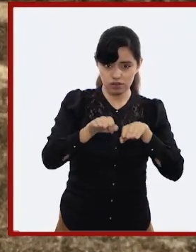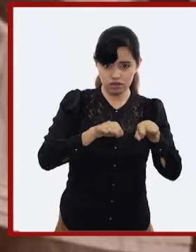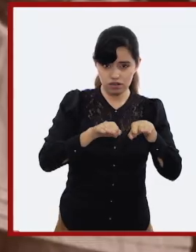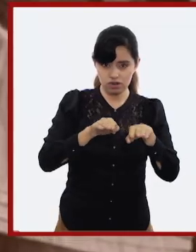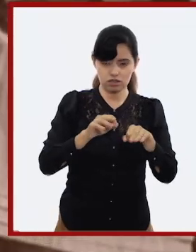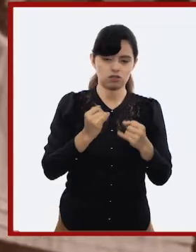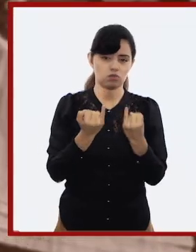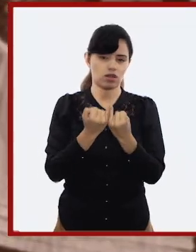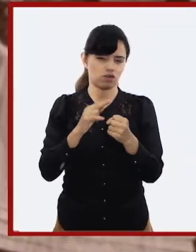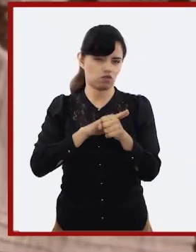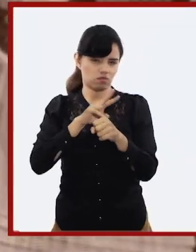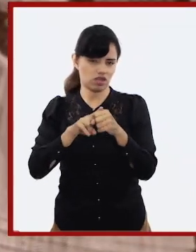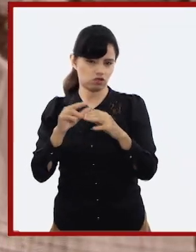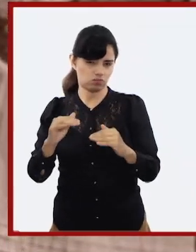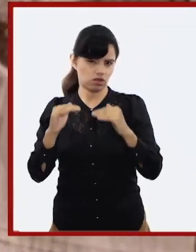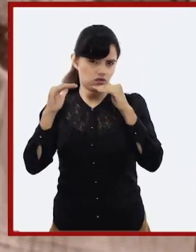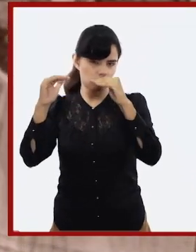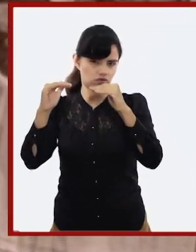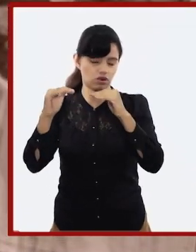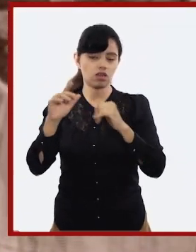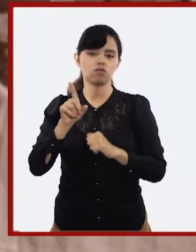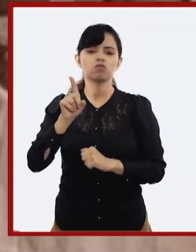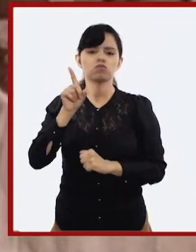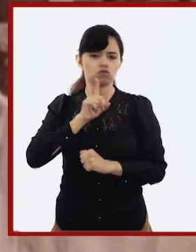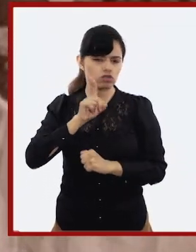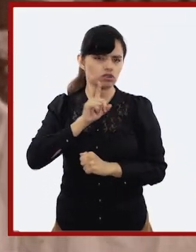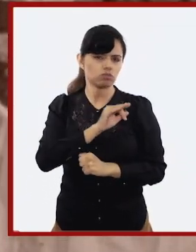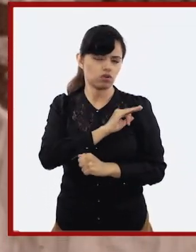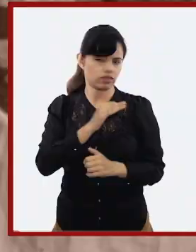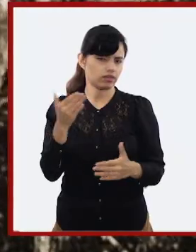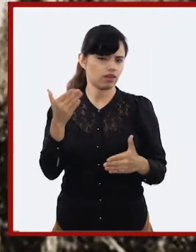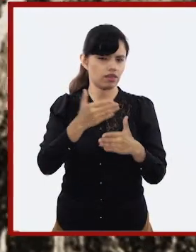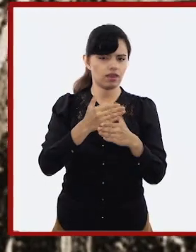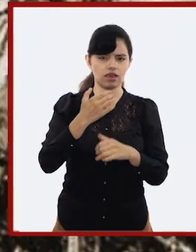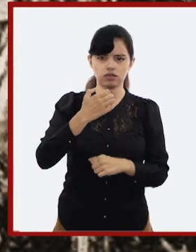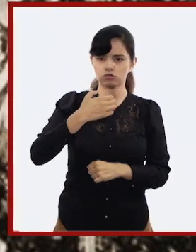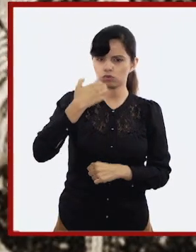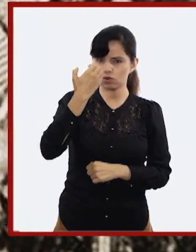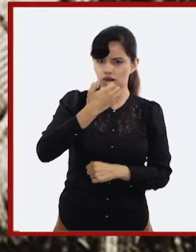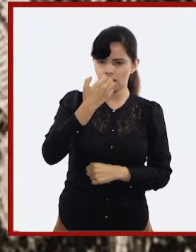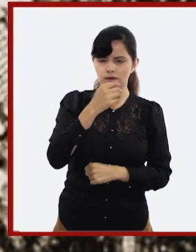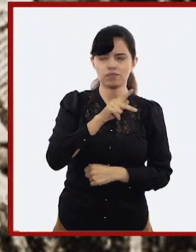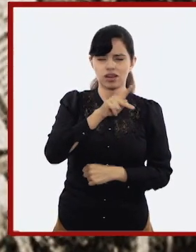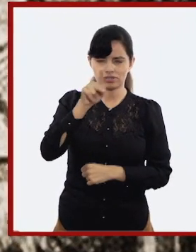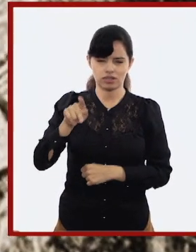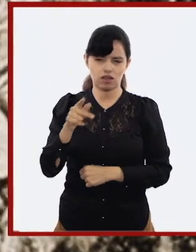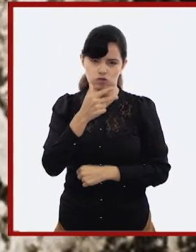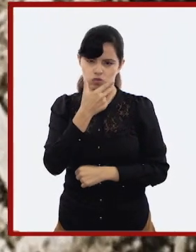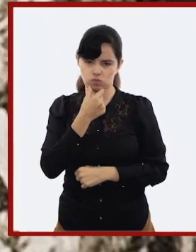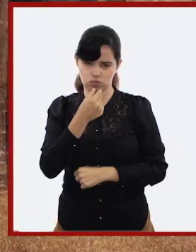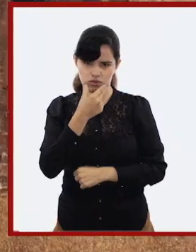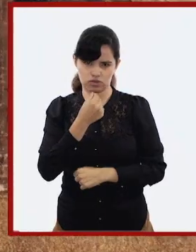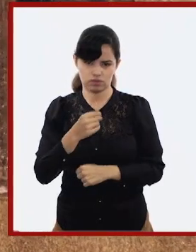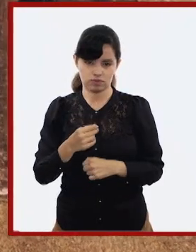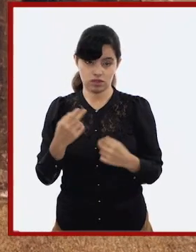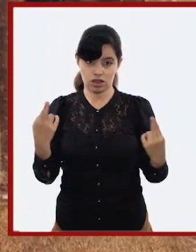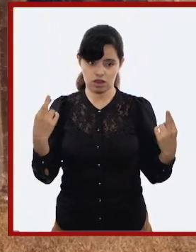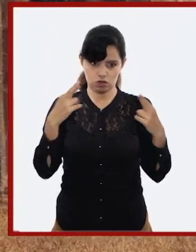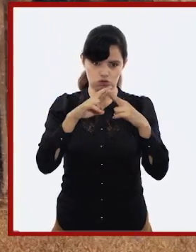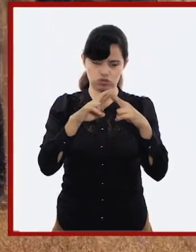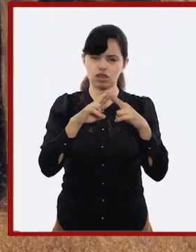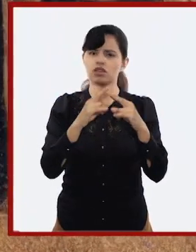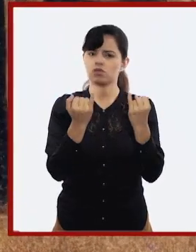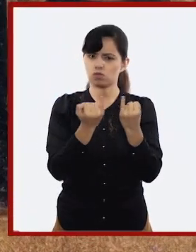Superior. De esta manera, las mujeres pudieron tener acceso a una educación similar a la del hombre, no nada más